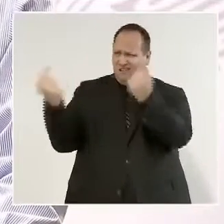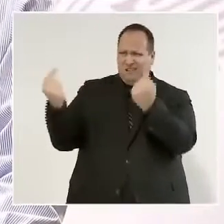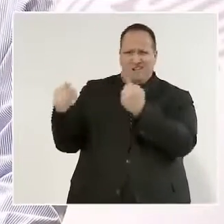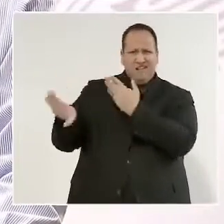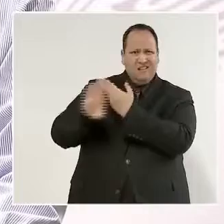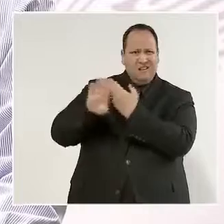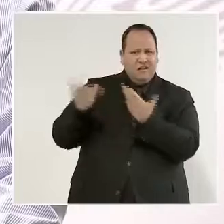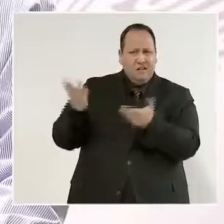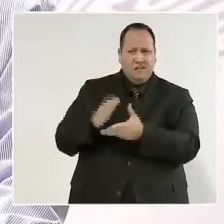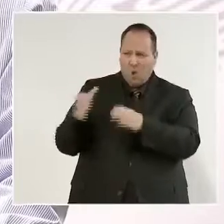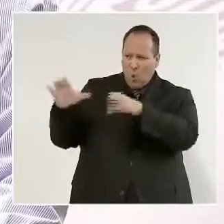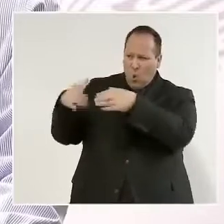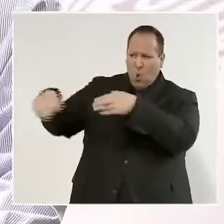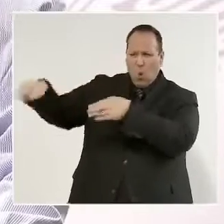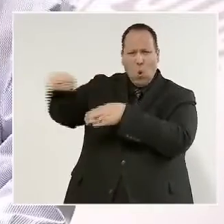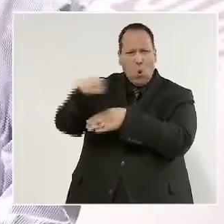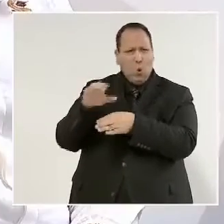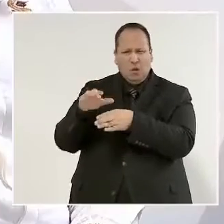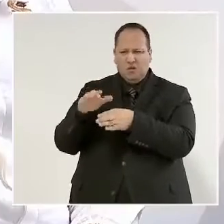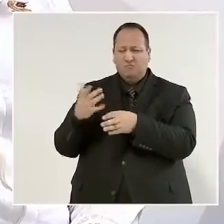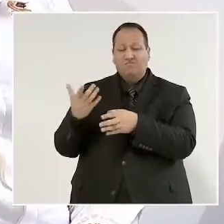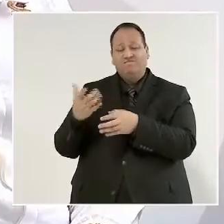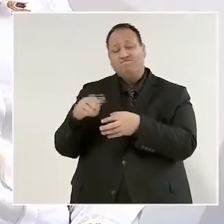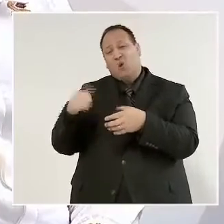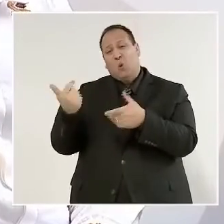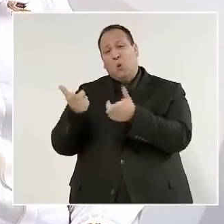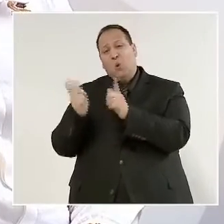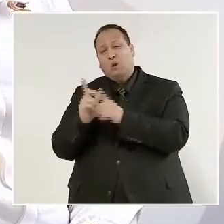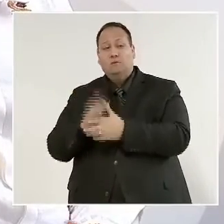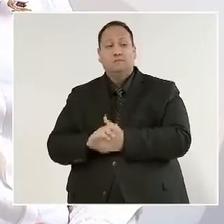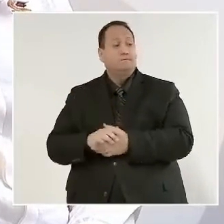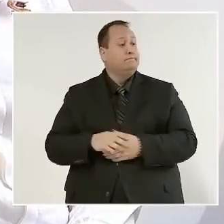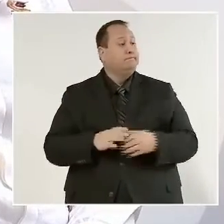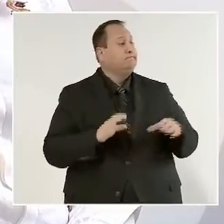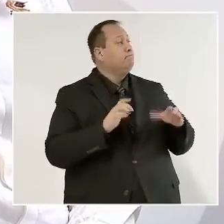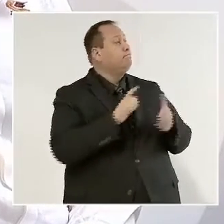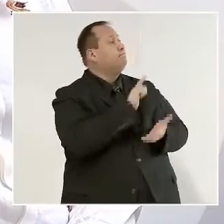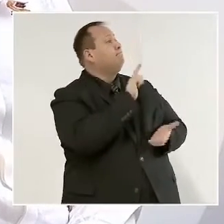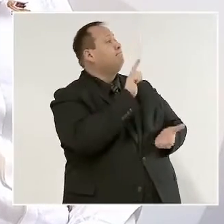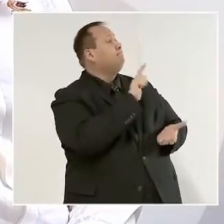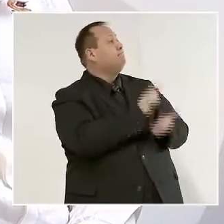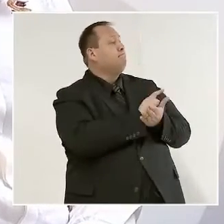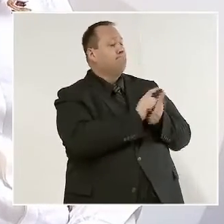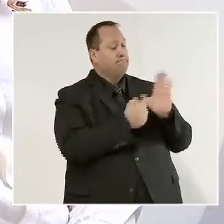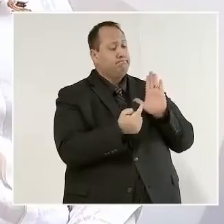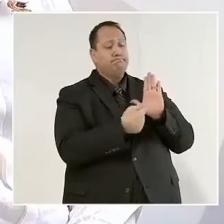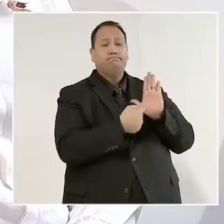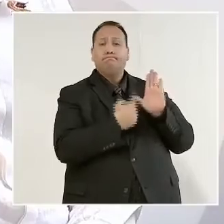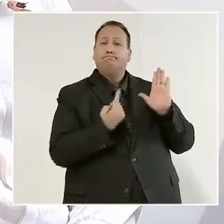Todo el bloque conservador ahora dicen que la ley es